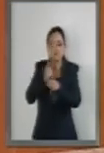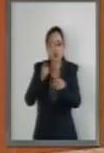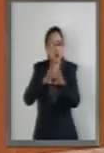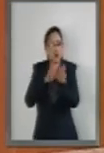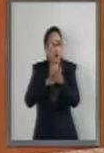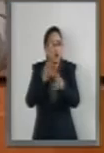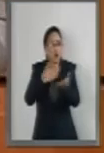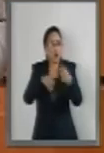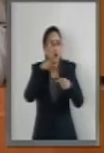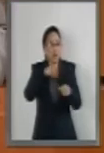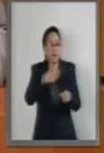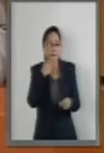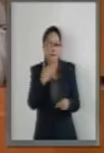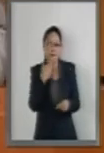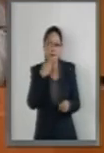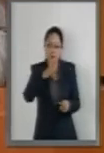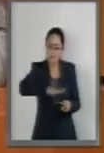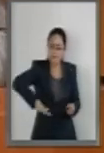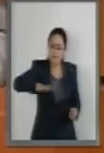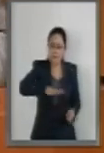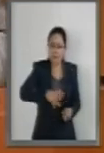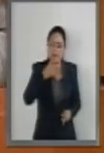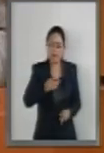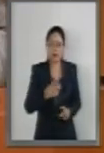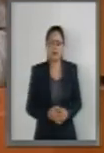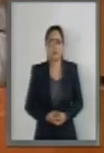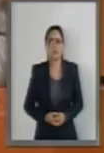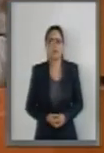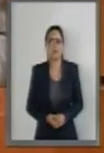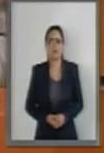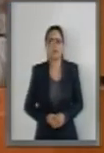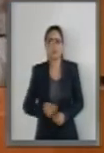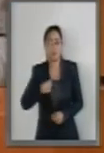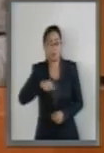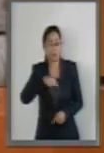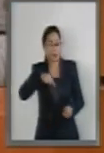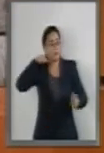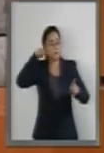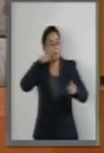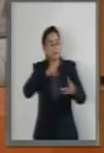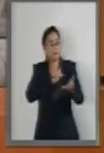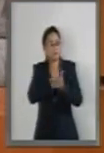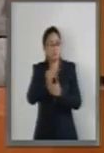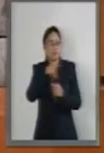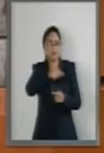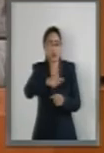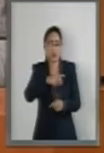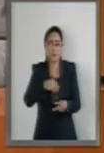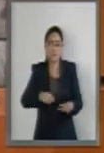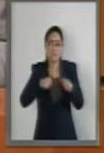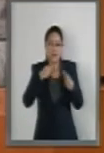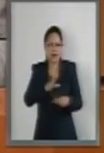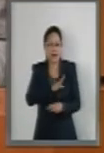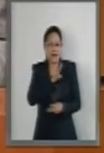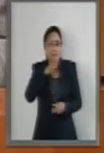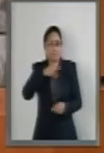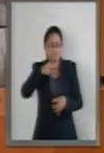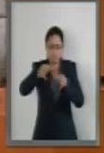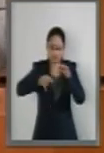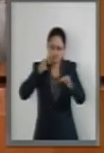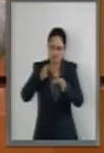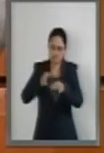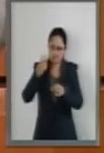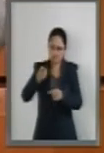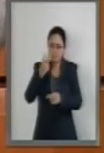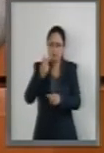la buena traza de este espacio público, porque va a definir la calidad de vida y la capacidad y el potencial de